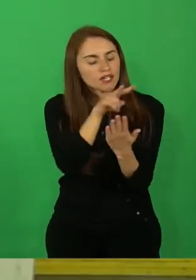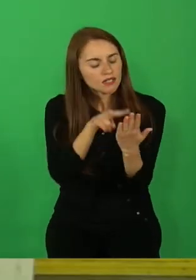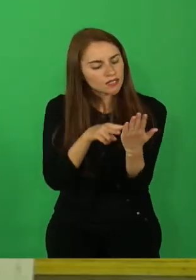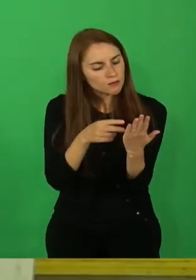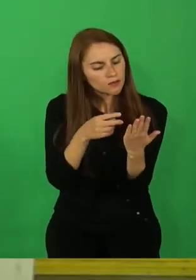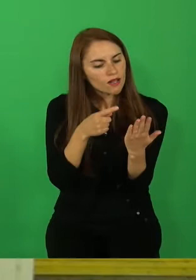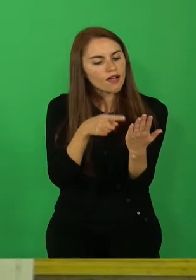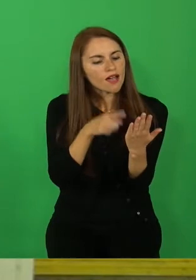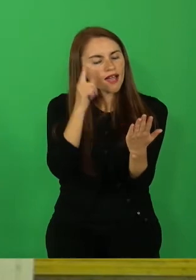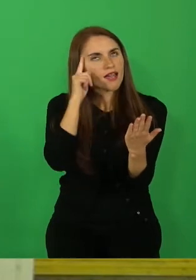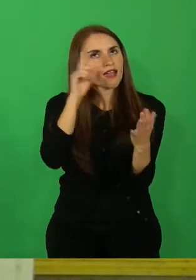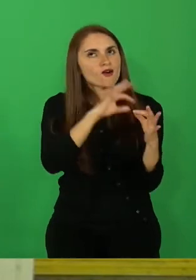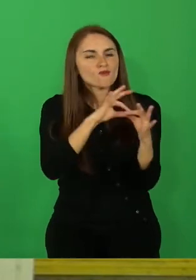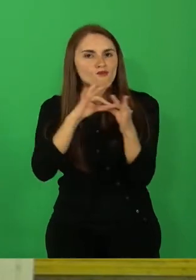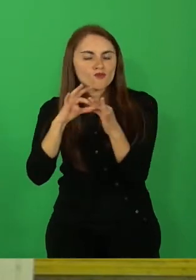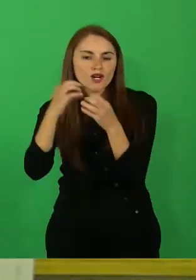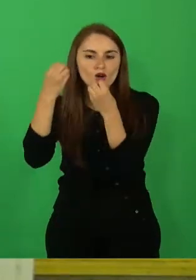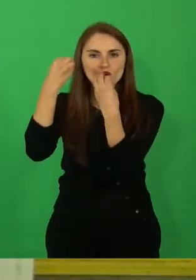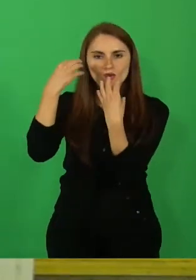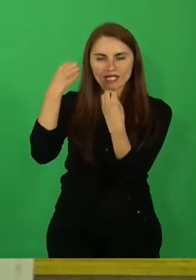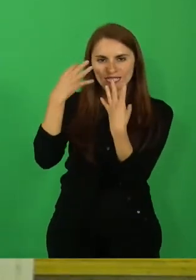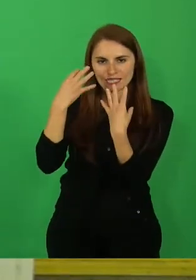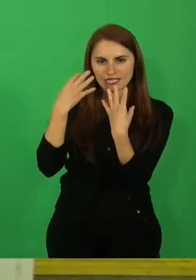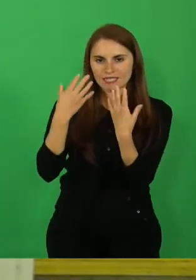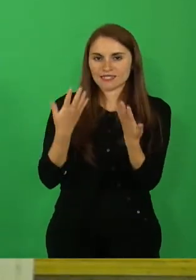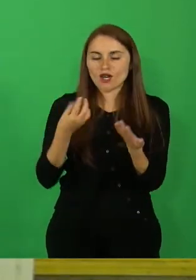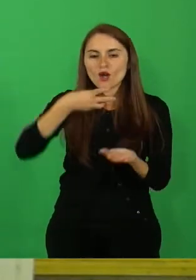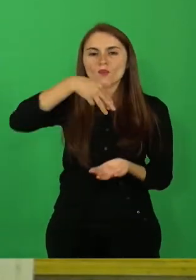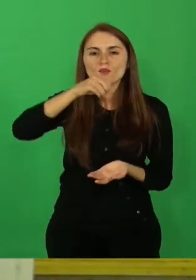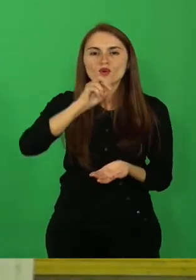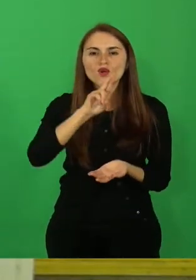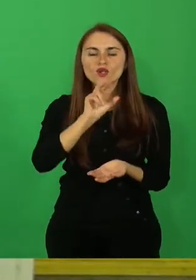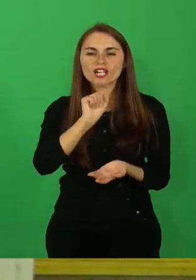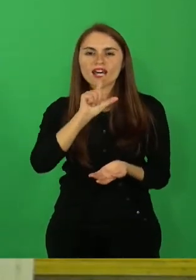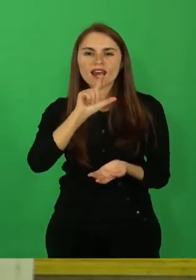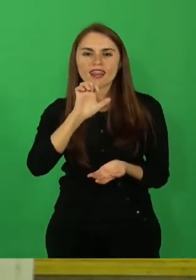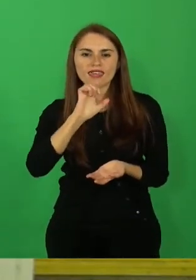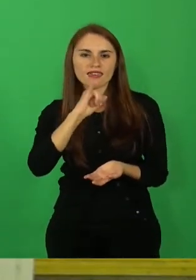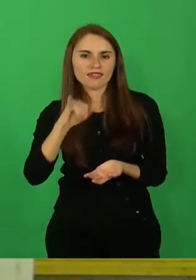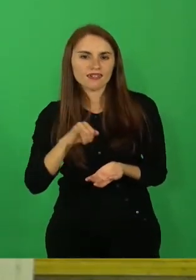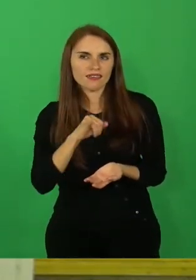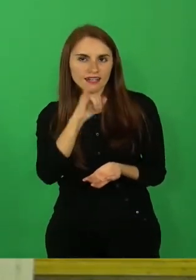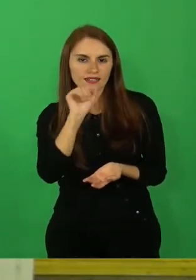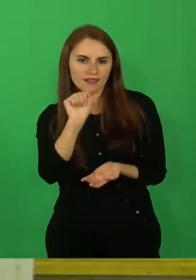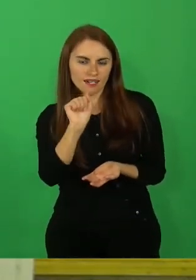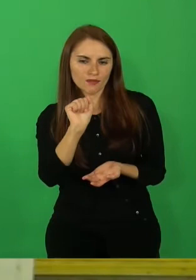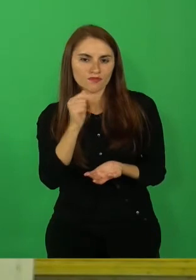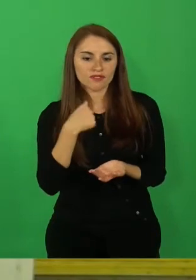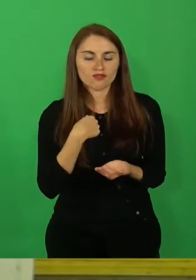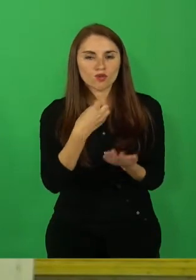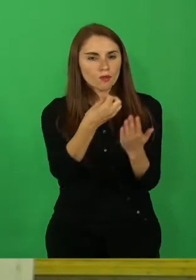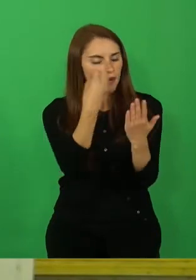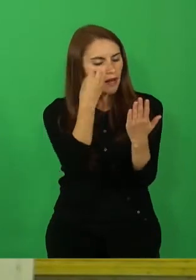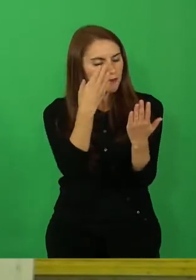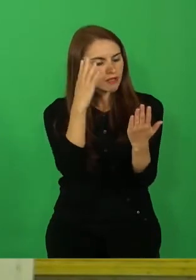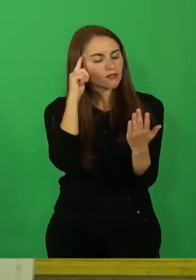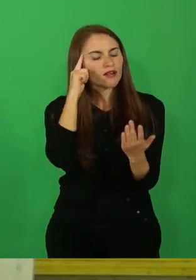una enseñanza. ¿Qué es una moraleja o una enseñanza? Es un texto que nos deja alguna lección para nuestra vida.